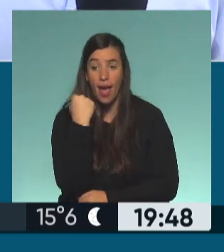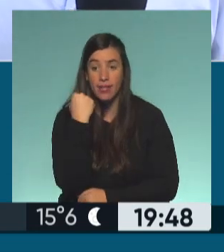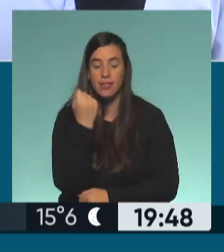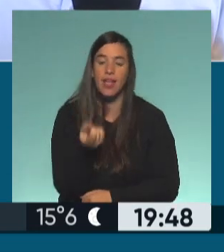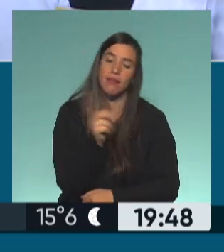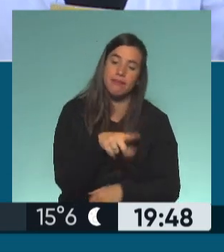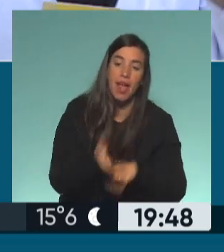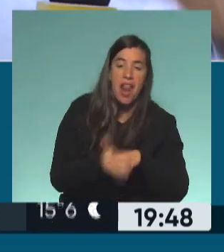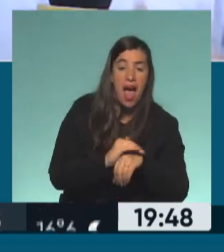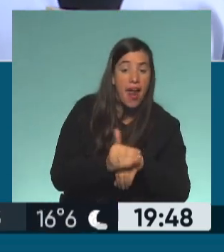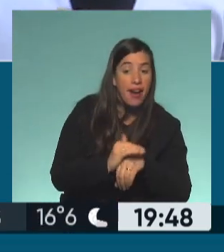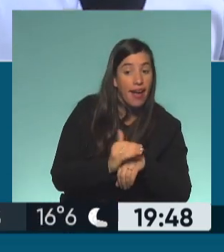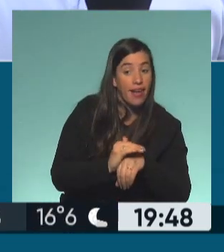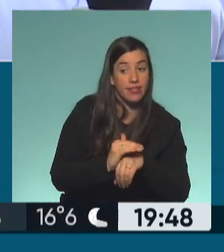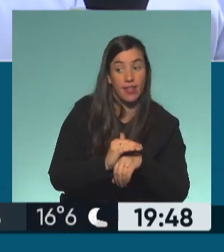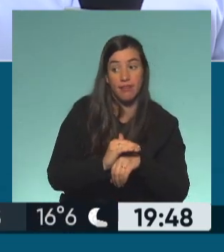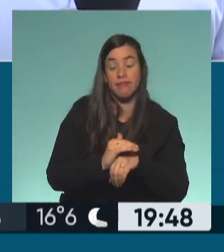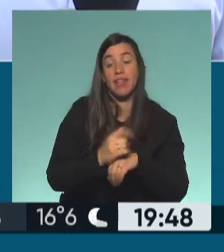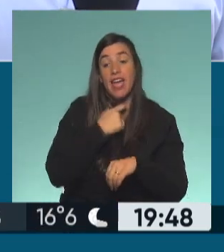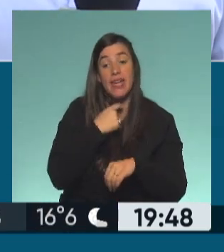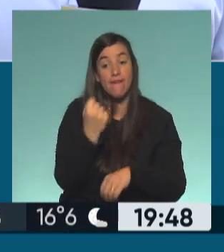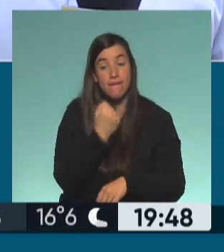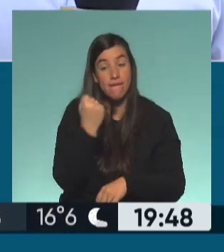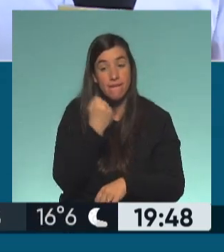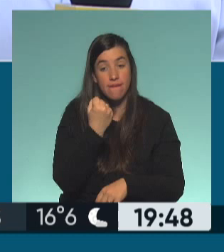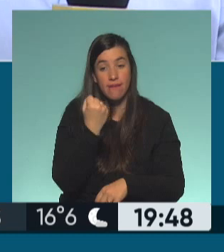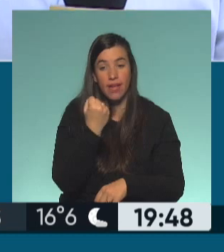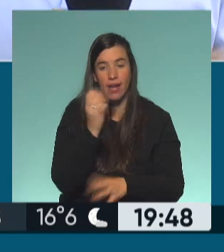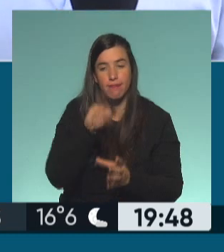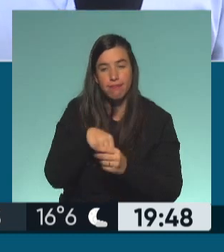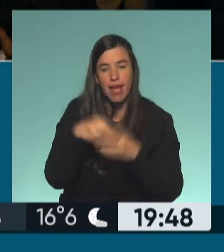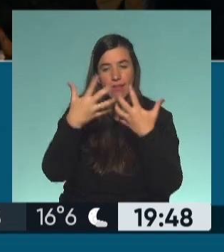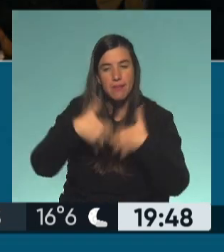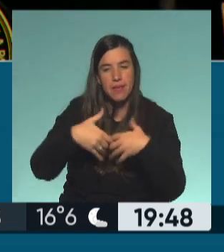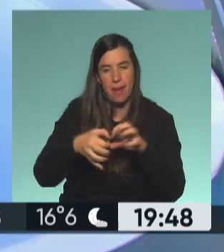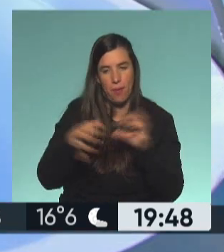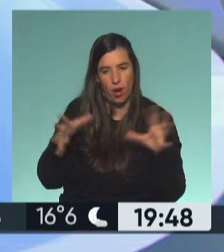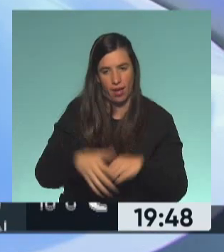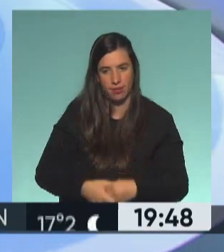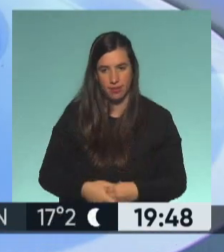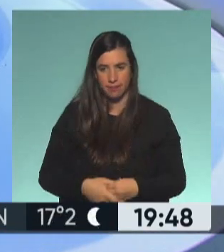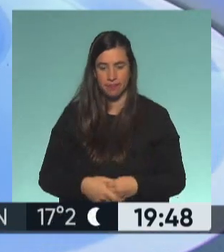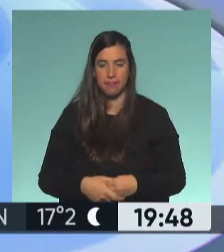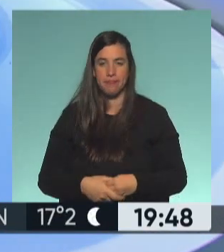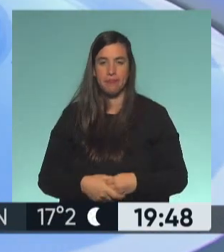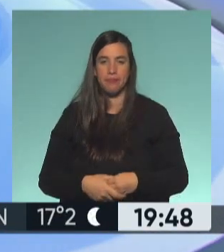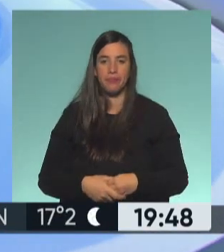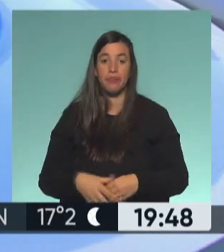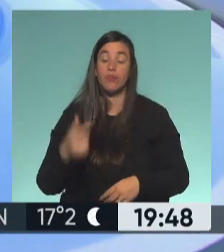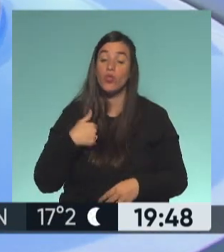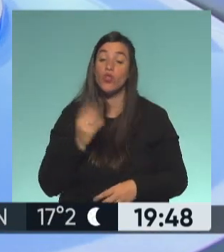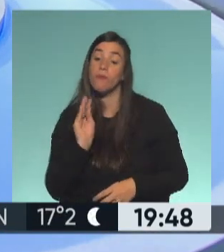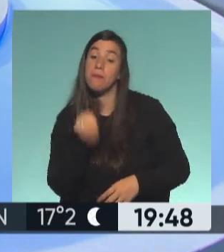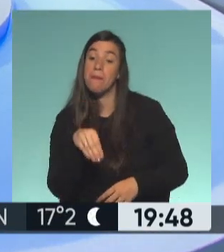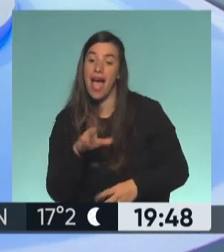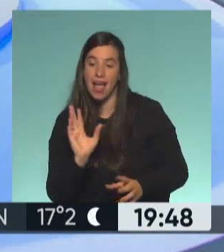Larreta, que pretende estar todavía dentro del sistema democrático. Nico. Y sumo también, Horacio, a lo que dicen los